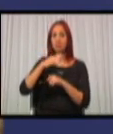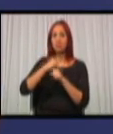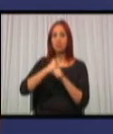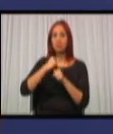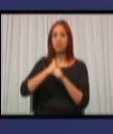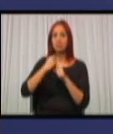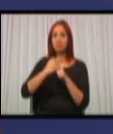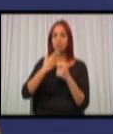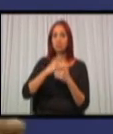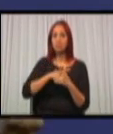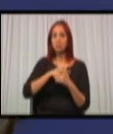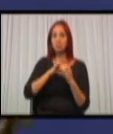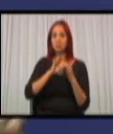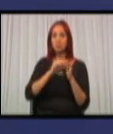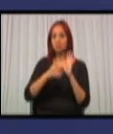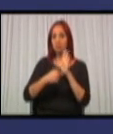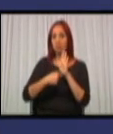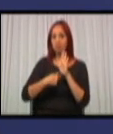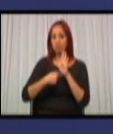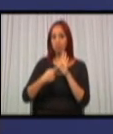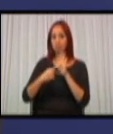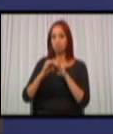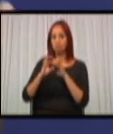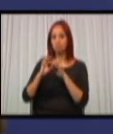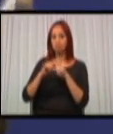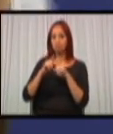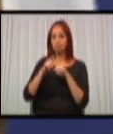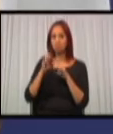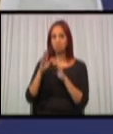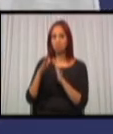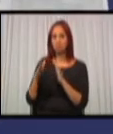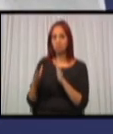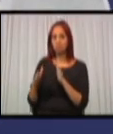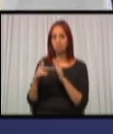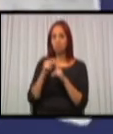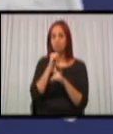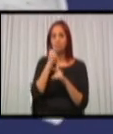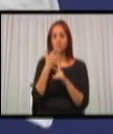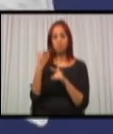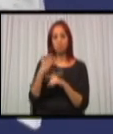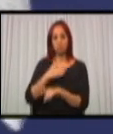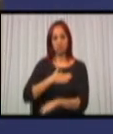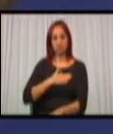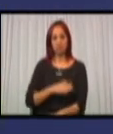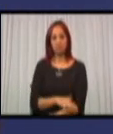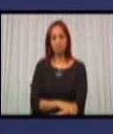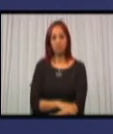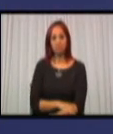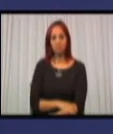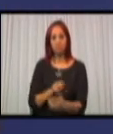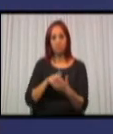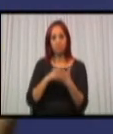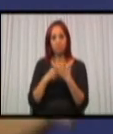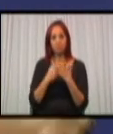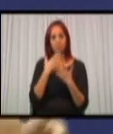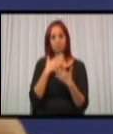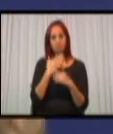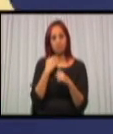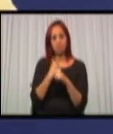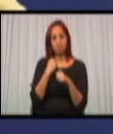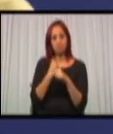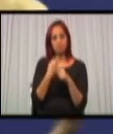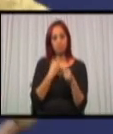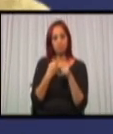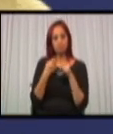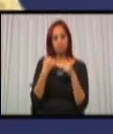tratado malo personal. Aquí lo tengo. Aquí está, de la Contraloría. No son cosas mías. O sea, es una mala gestión administrativa.